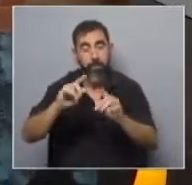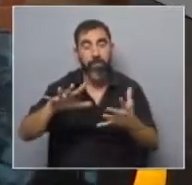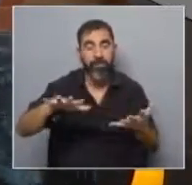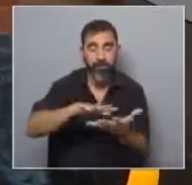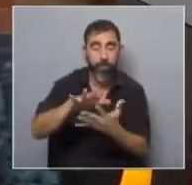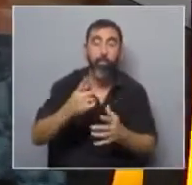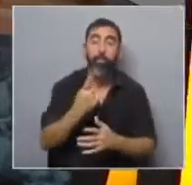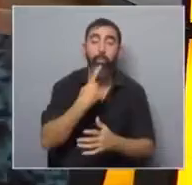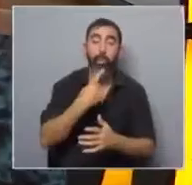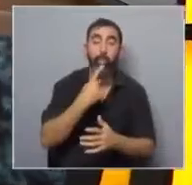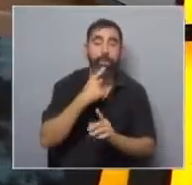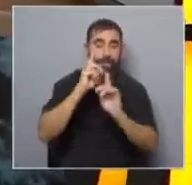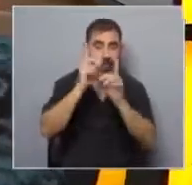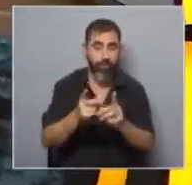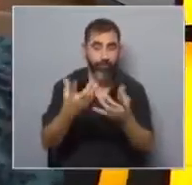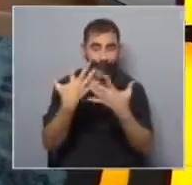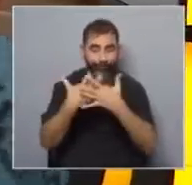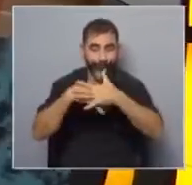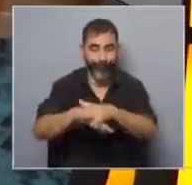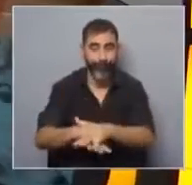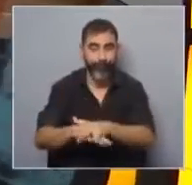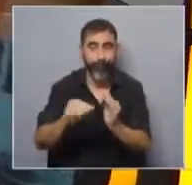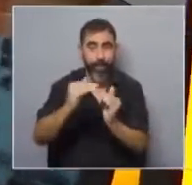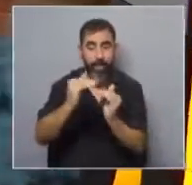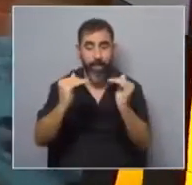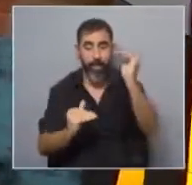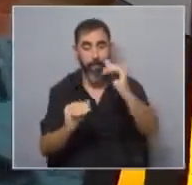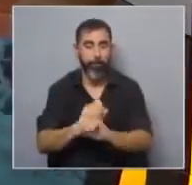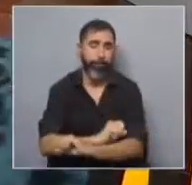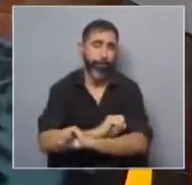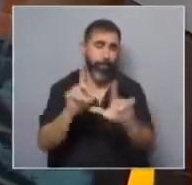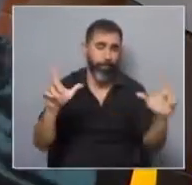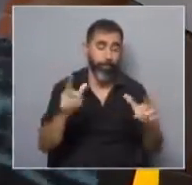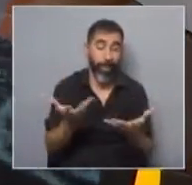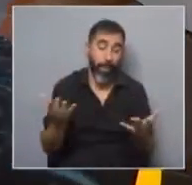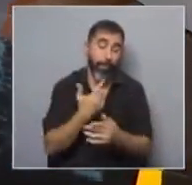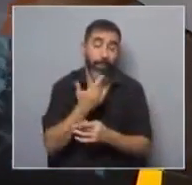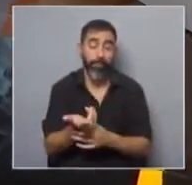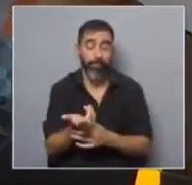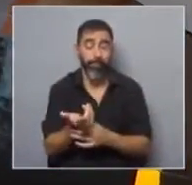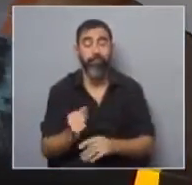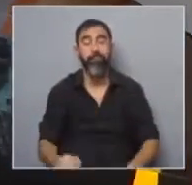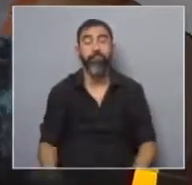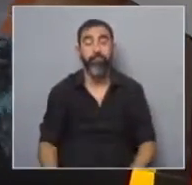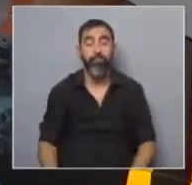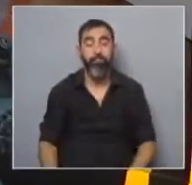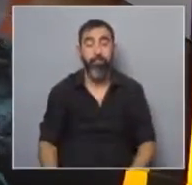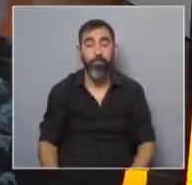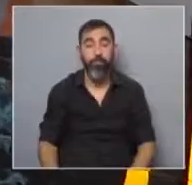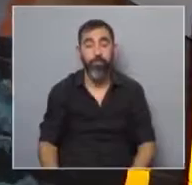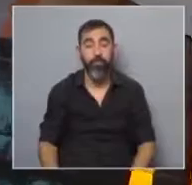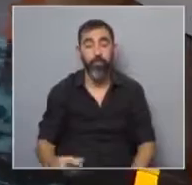contextos políticos, que es el aumento de la desigualdad. Lo que estamos viendo ahora es que